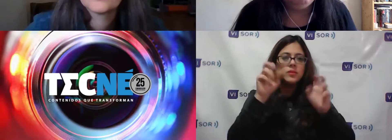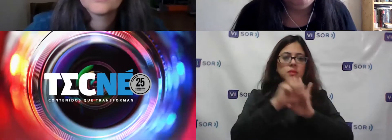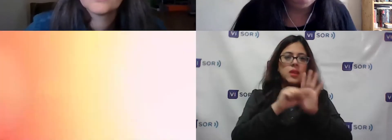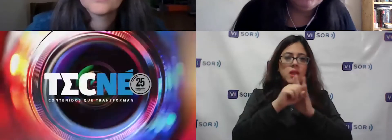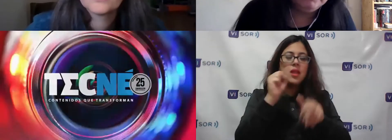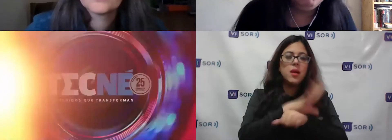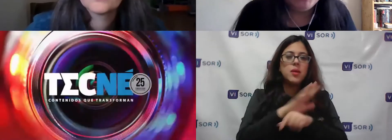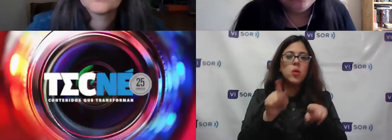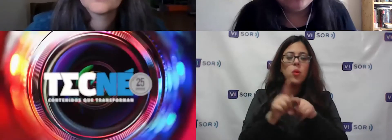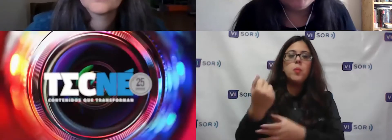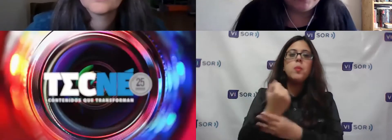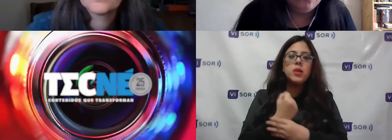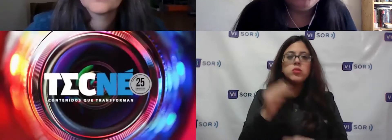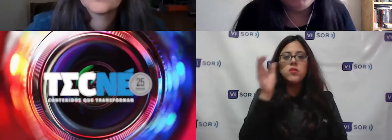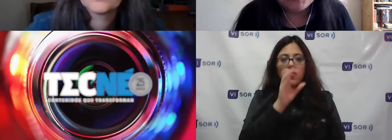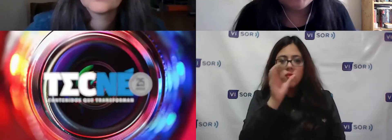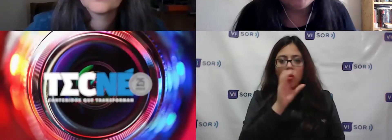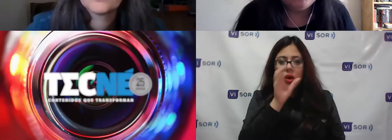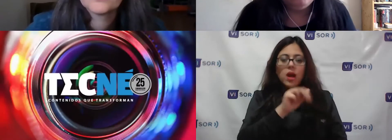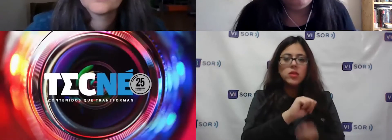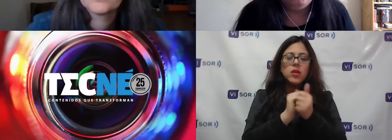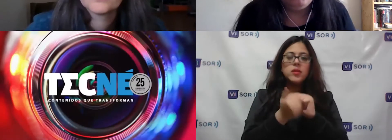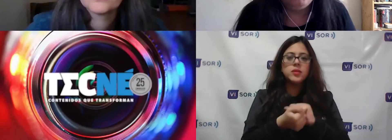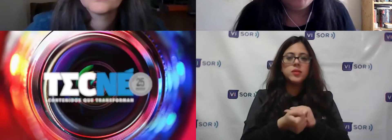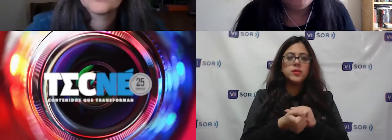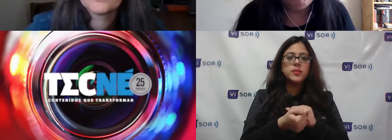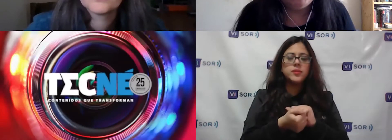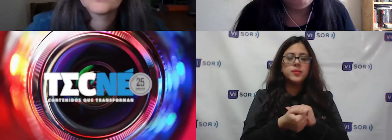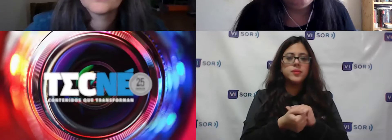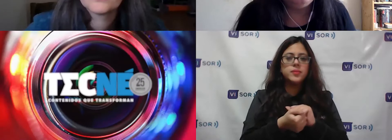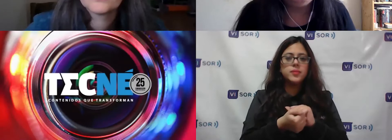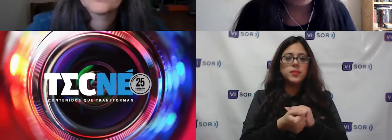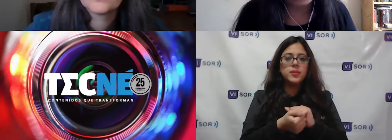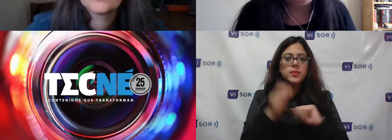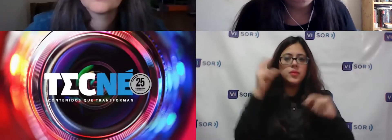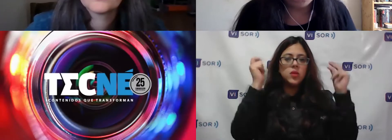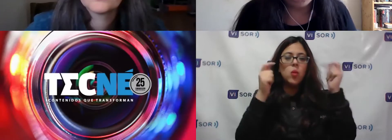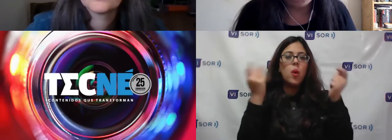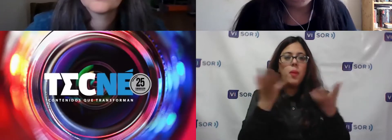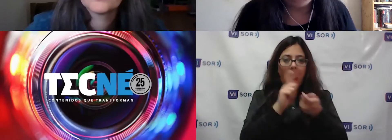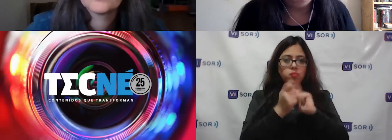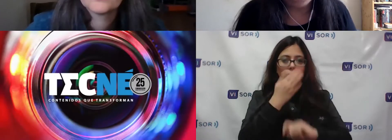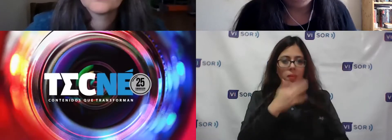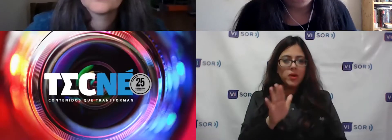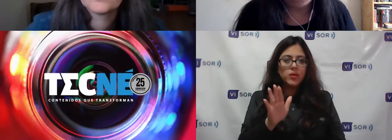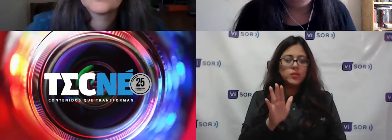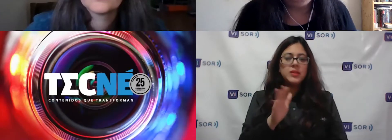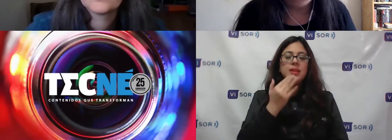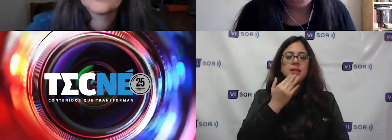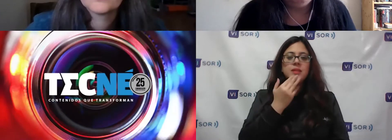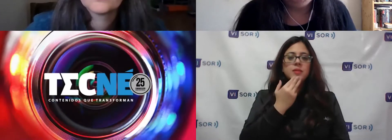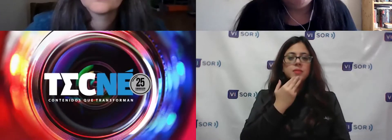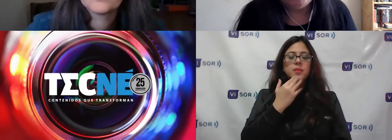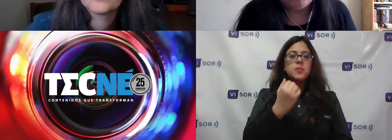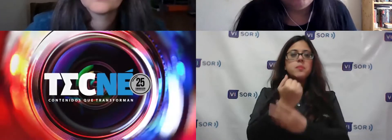ayudará a ir buscando ese ajuste por así decirlo creativamente mejor y también de alguna manera me ayudan